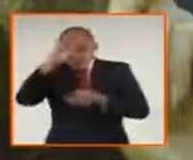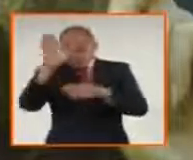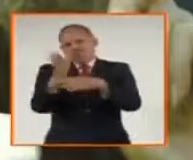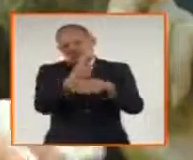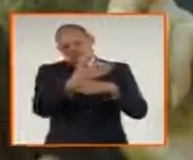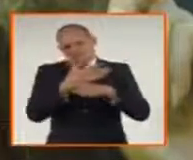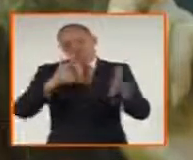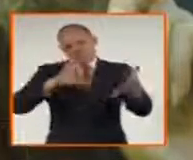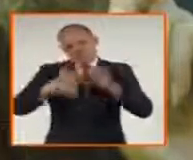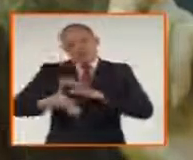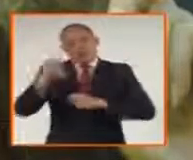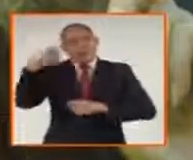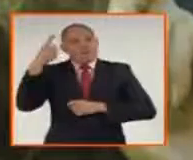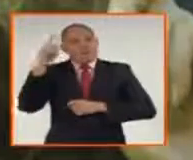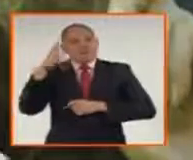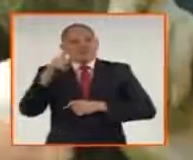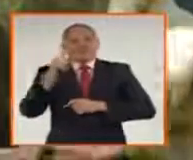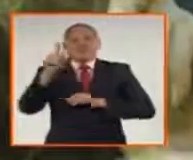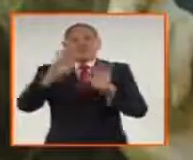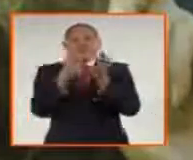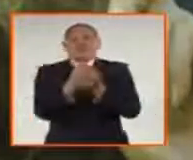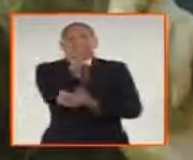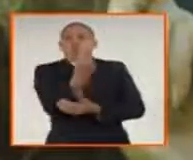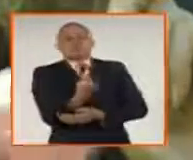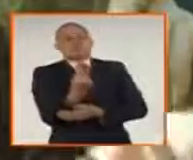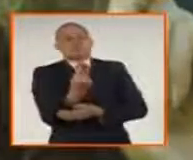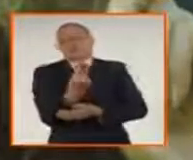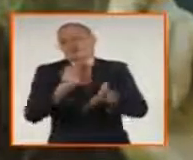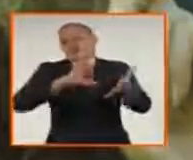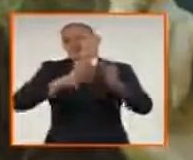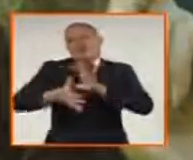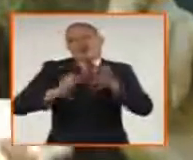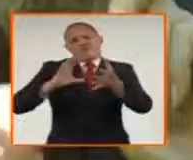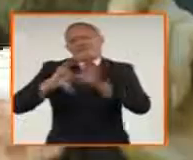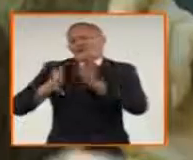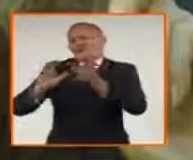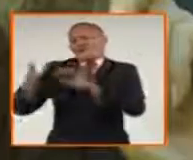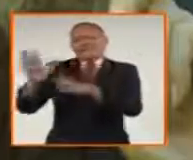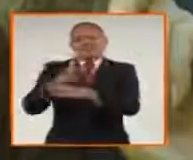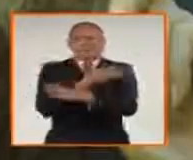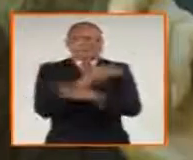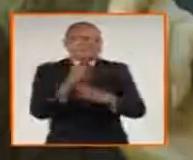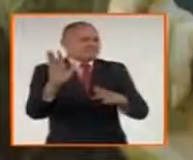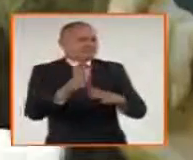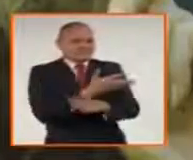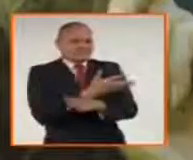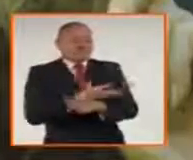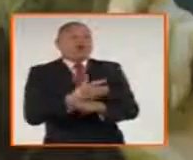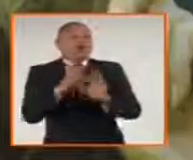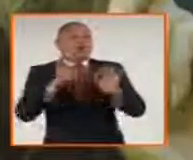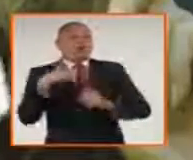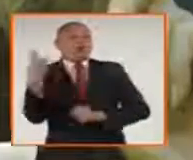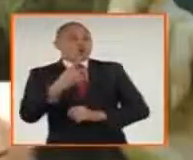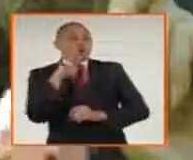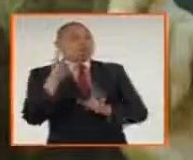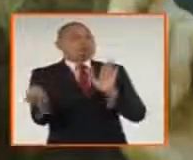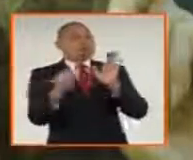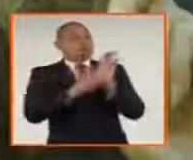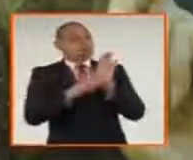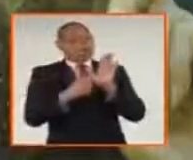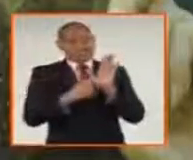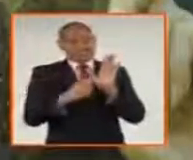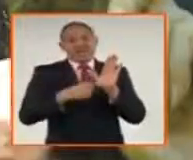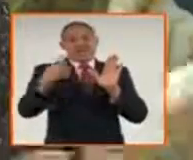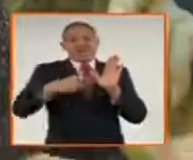hoy en nuestro país y que son diversas, plurales, pero que a todas debemos reconocerle sus